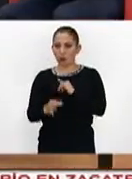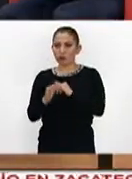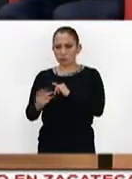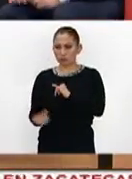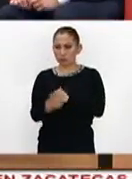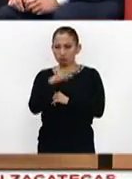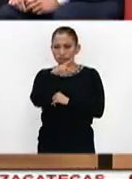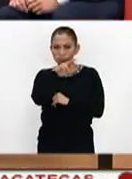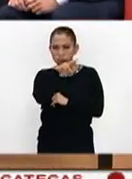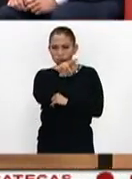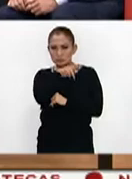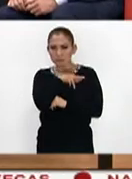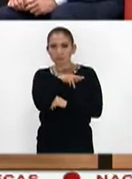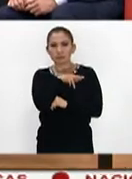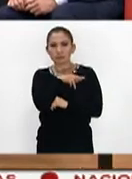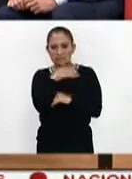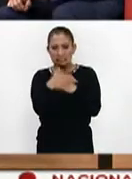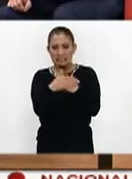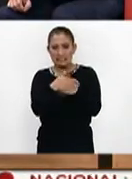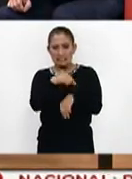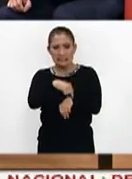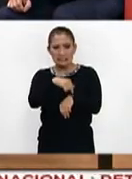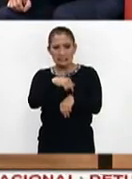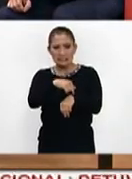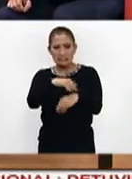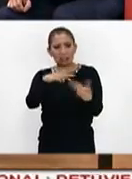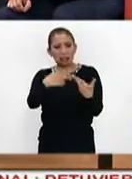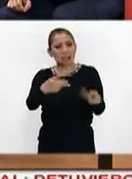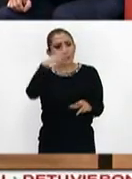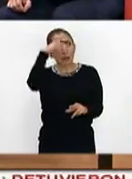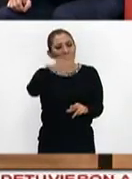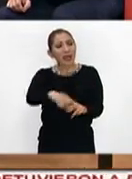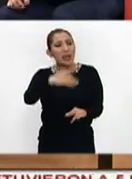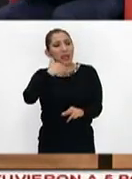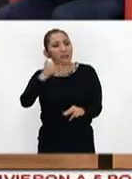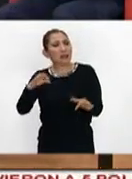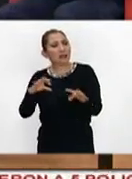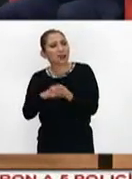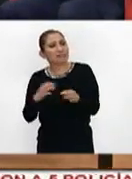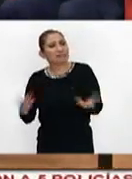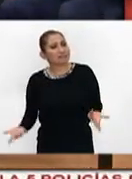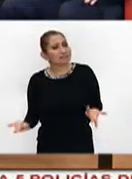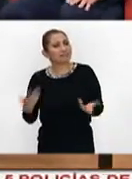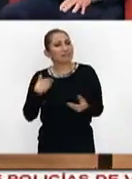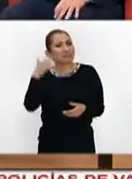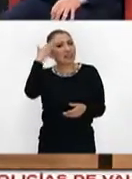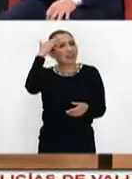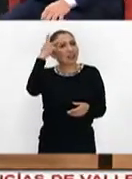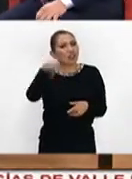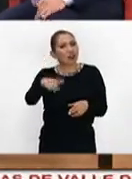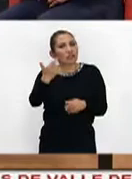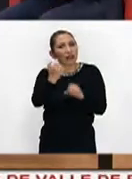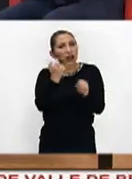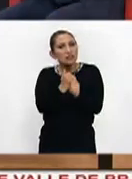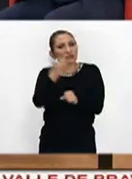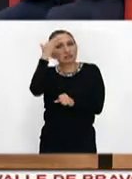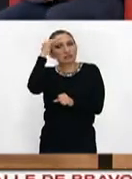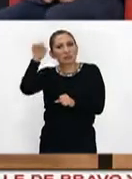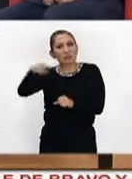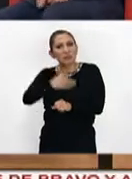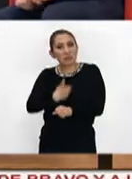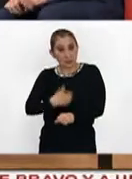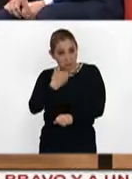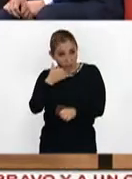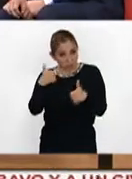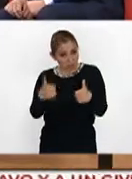finalmente, rapidísimo, tenemos ya prácticamente la relación México con Angela Merkel, puesto que ha sido líder más de 12 años ya, ha sido